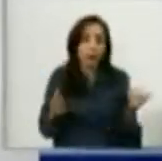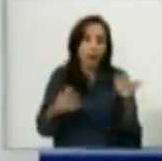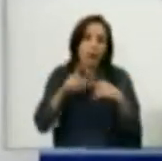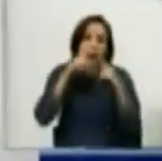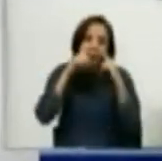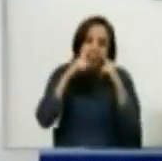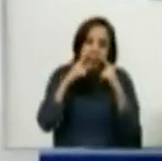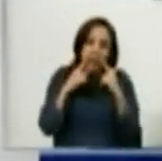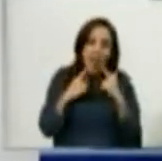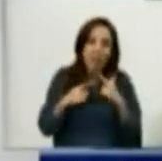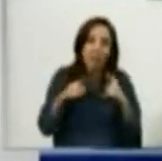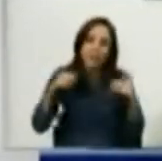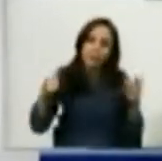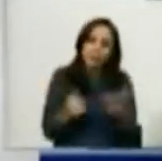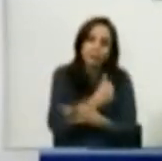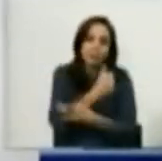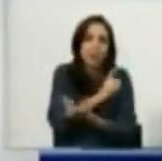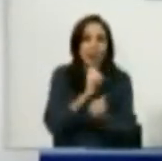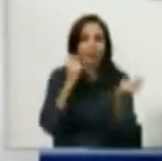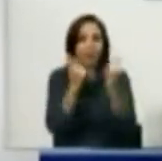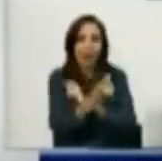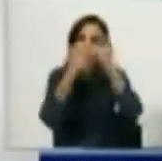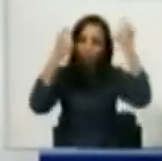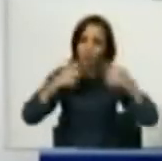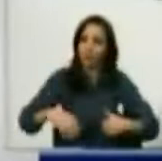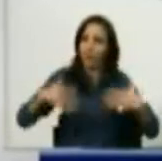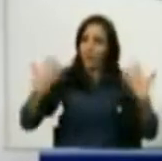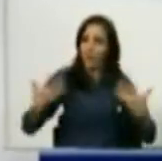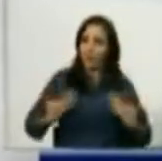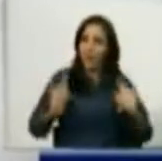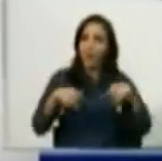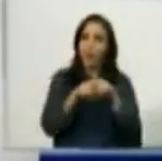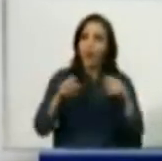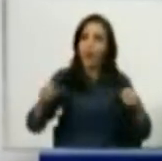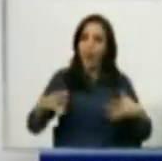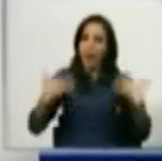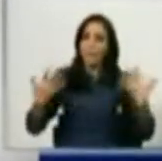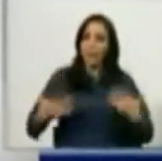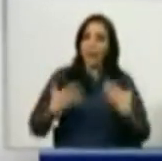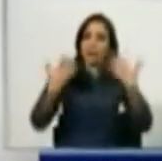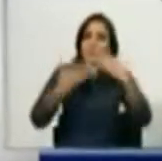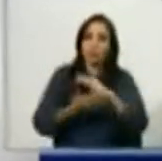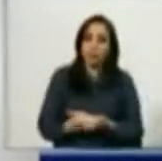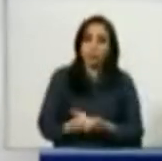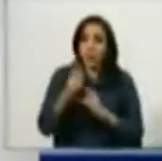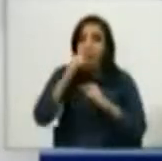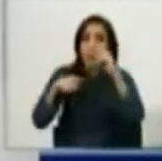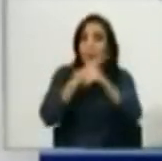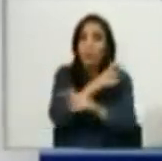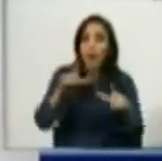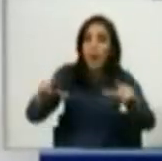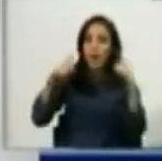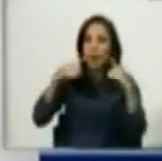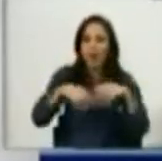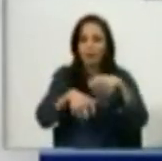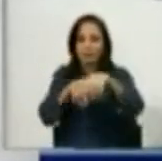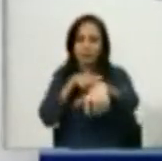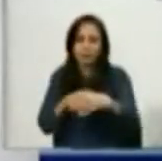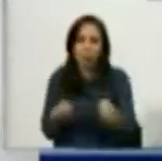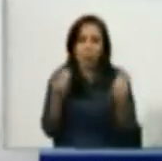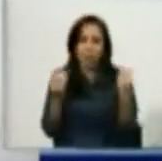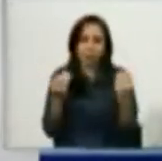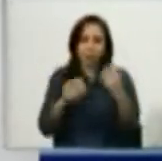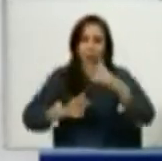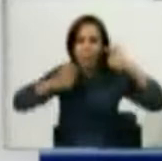llorar de la risa y luego a despedirlo con alegría y Esperanza recuerdo toda la autopista de la guaira llena de gente lanzándole